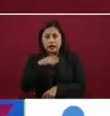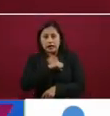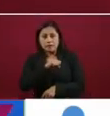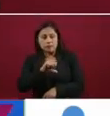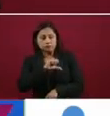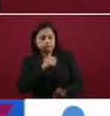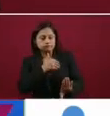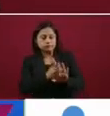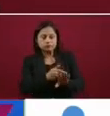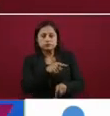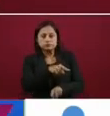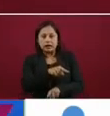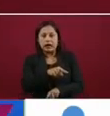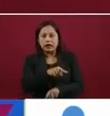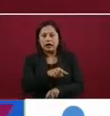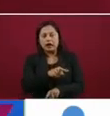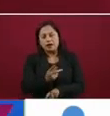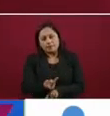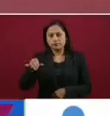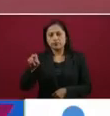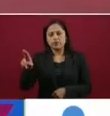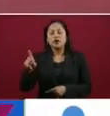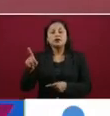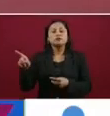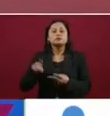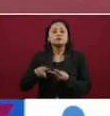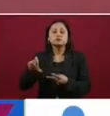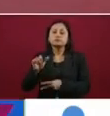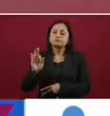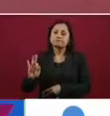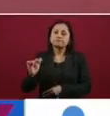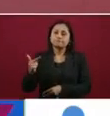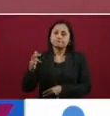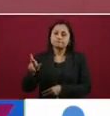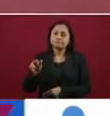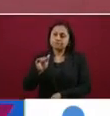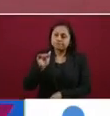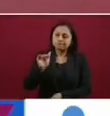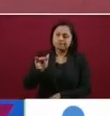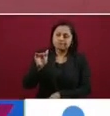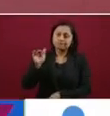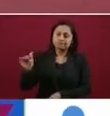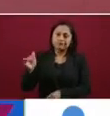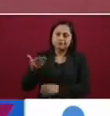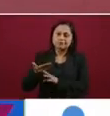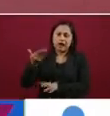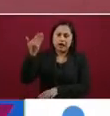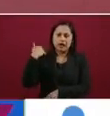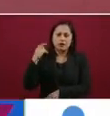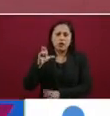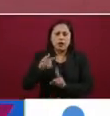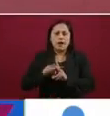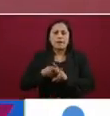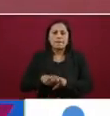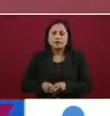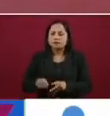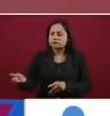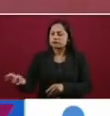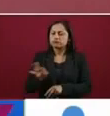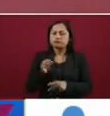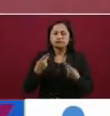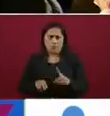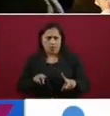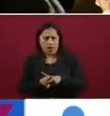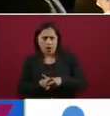una queja al Poder Judicial y solicitó la intervención de la Fiscalía. Representantes de ambas instancias se reunirán hoy con el